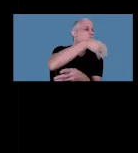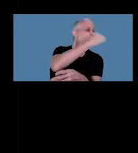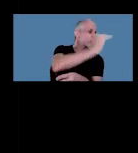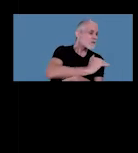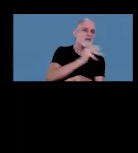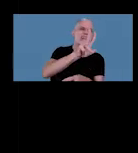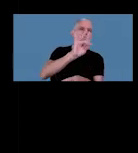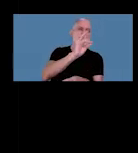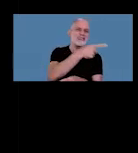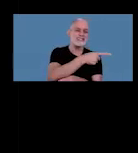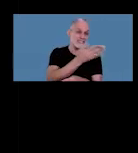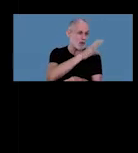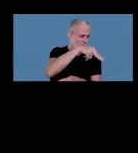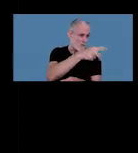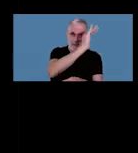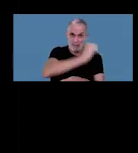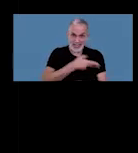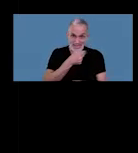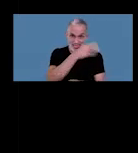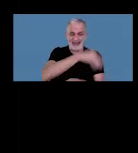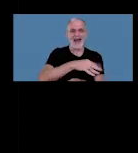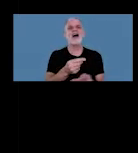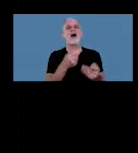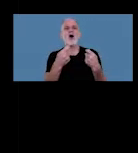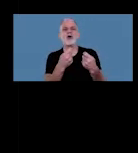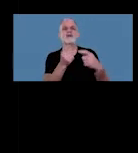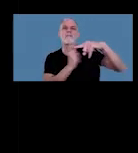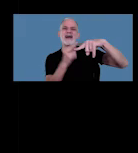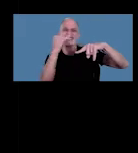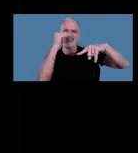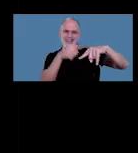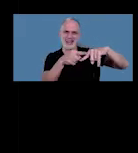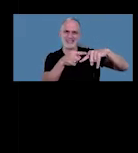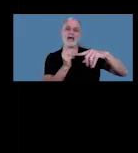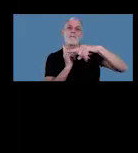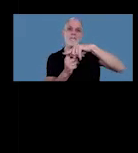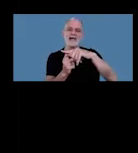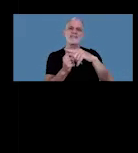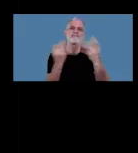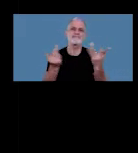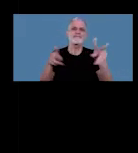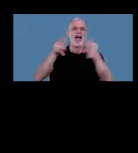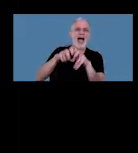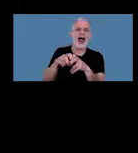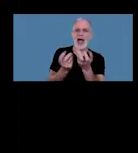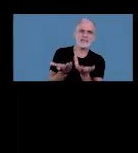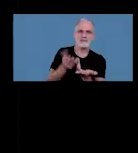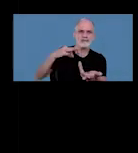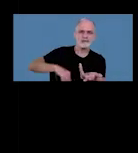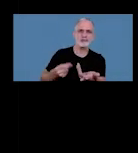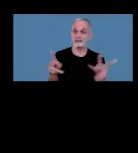31/12 y de no cotizar al costo más los intereses, más aquellas utilidades